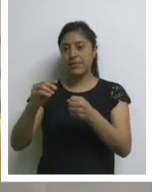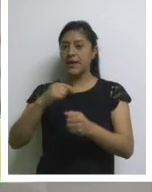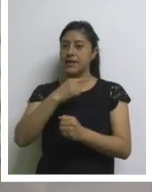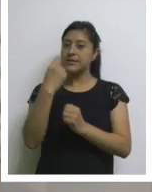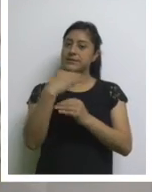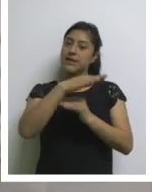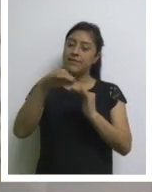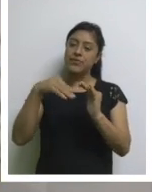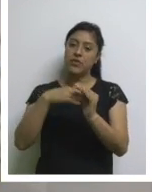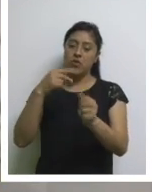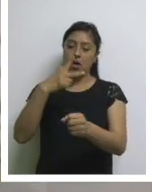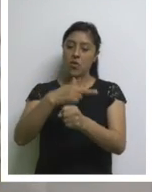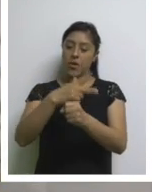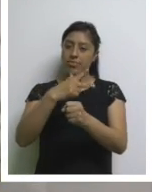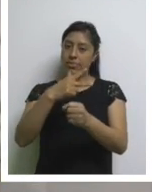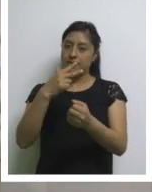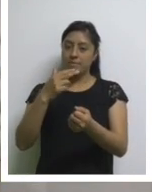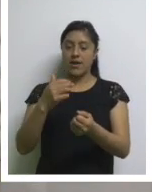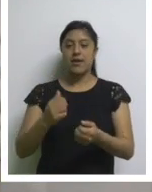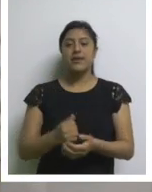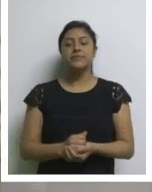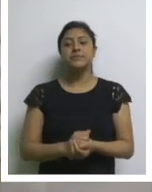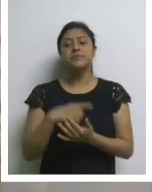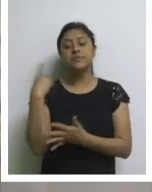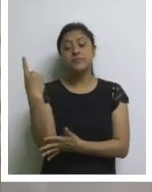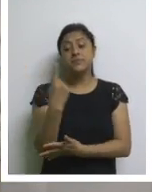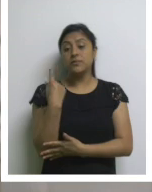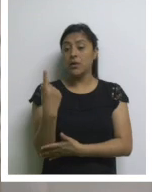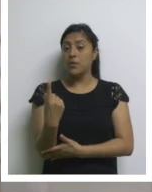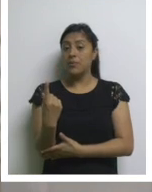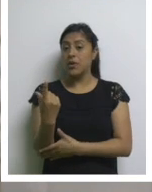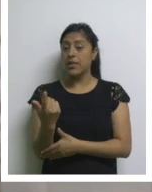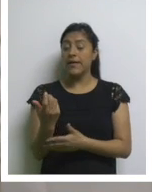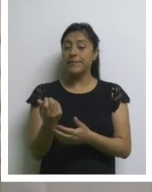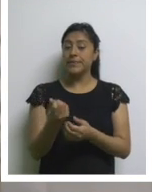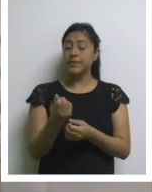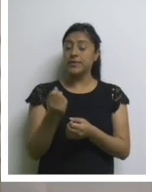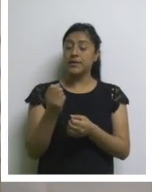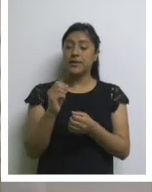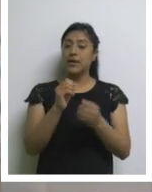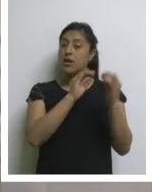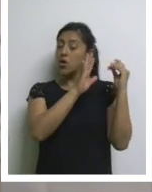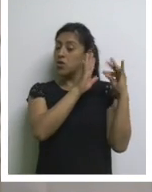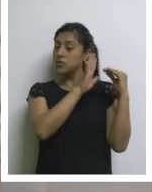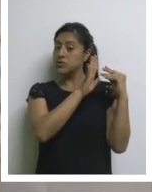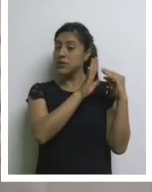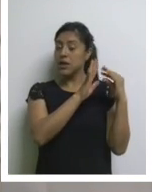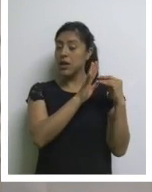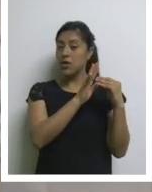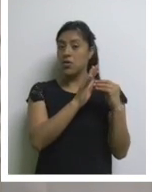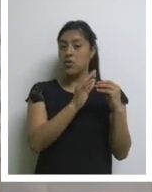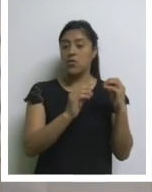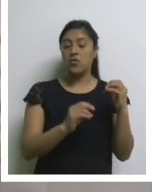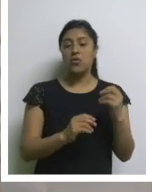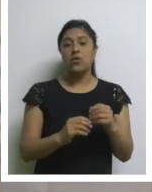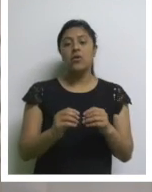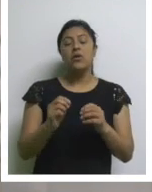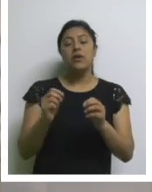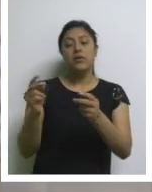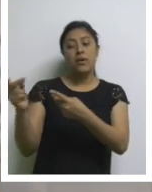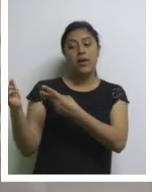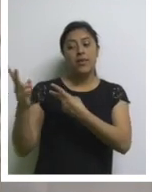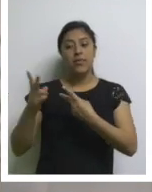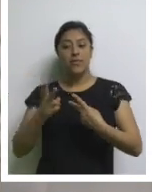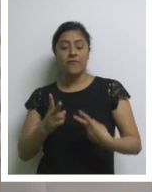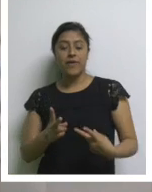solicitar el trámite de renovación de DPI. Es por eso que es importante que las personas conozcan una serie de recomendaciones al momento de acercarse